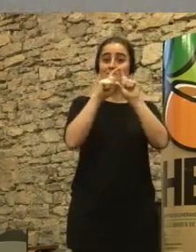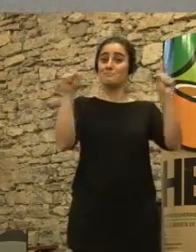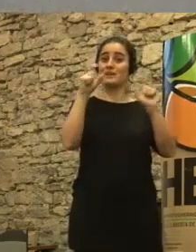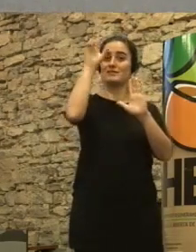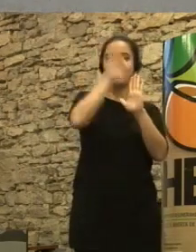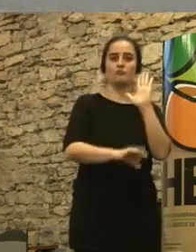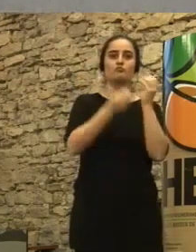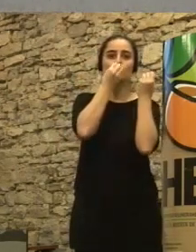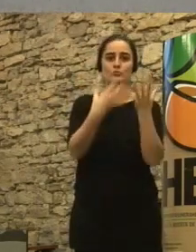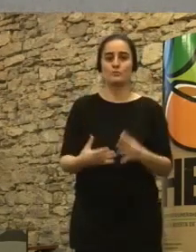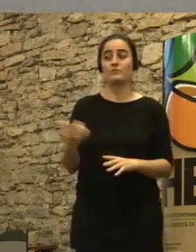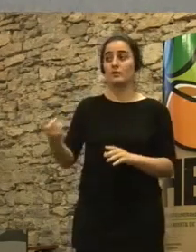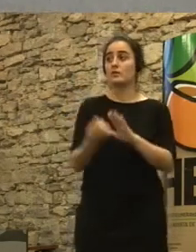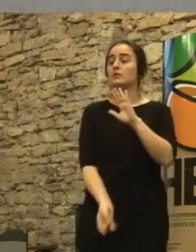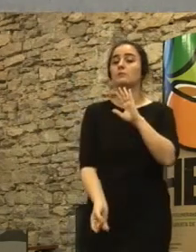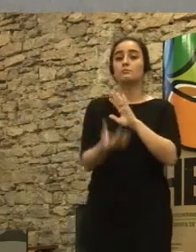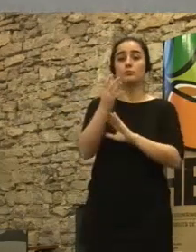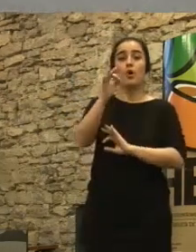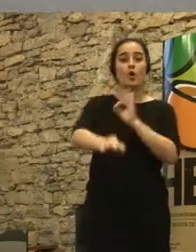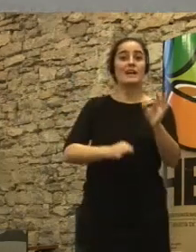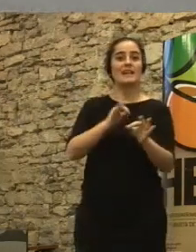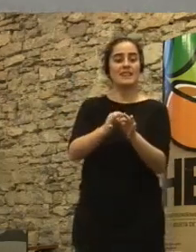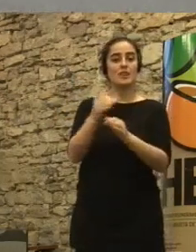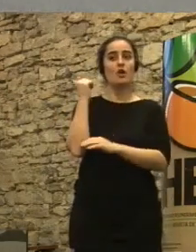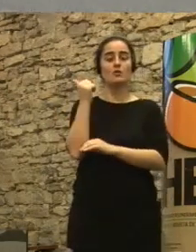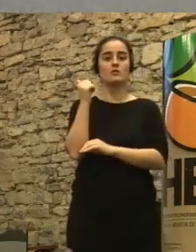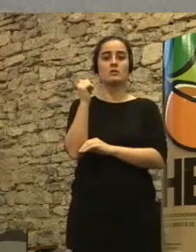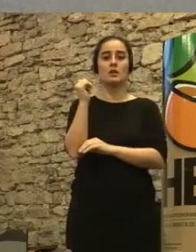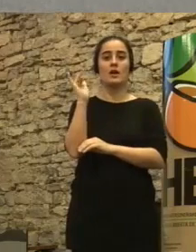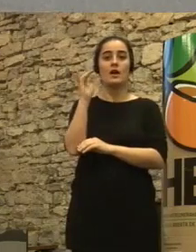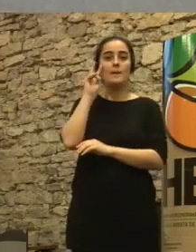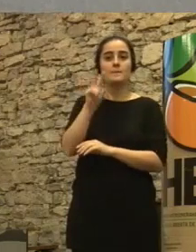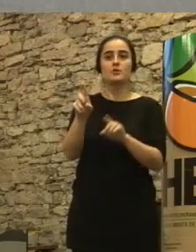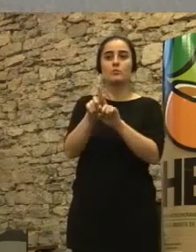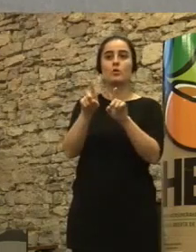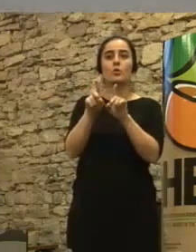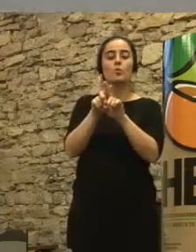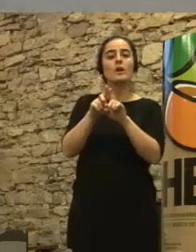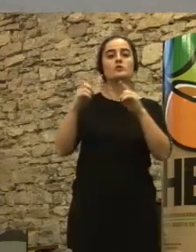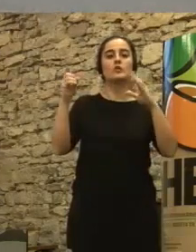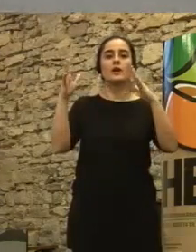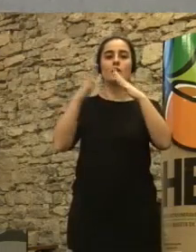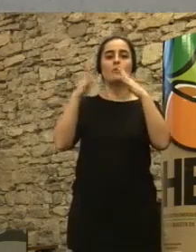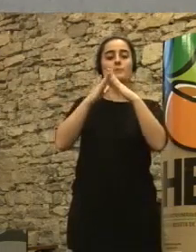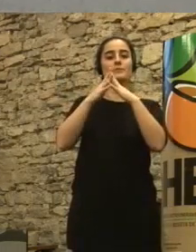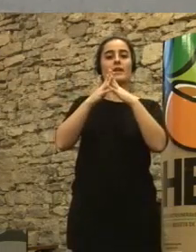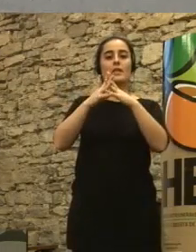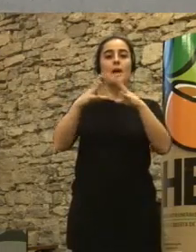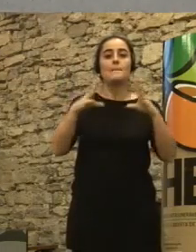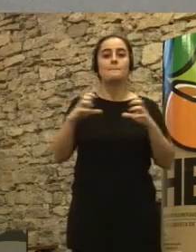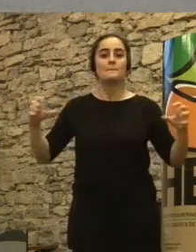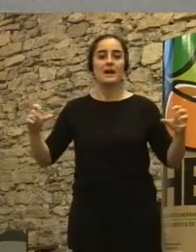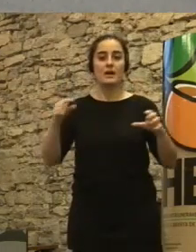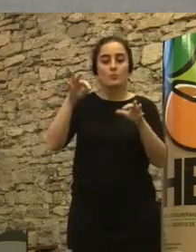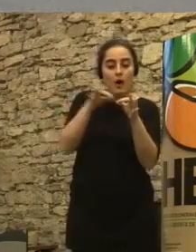creó esta organización que se llama Specialisterne, que como veis tiene la aguja en el pajar como símbolo, porque lo que sabe hacer la persona con autismo es